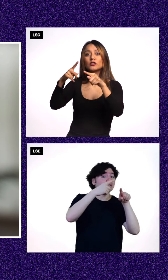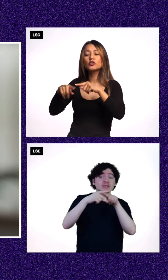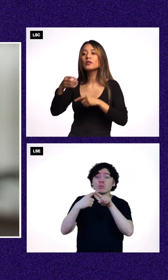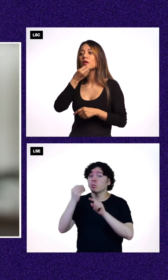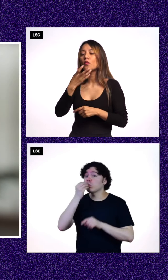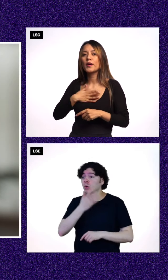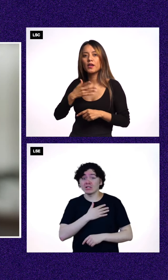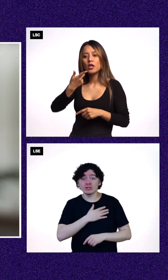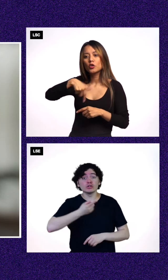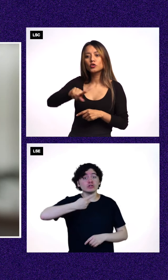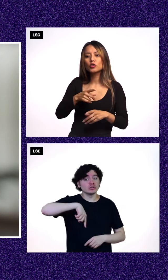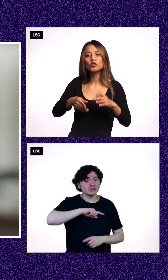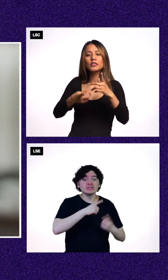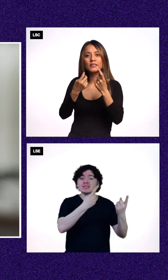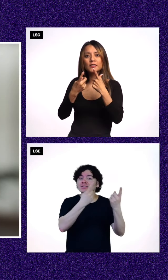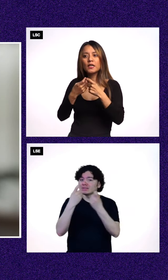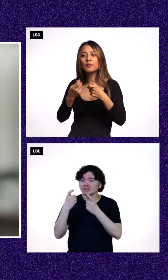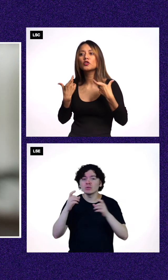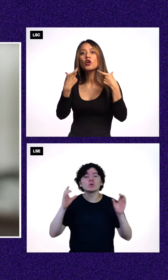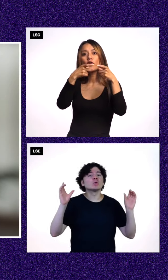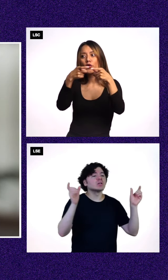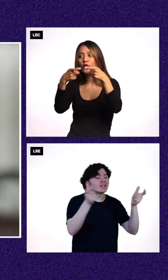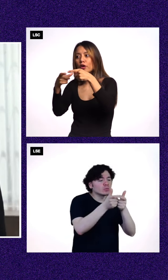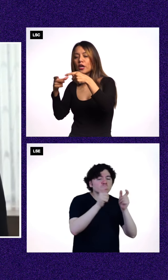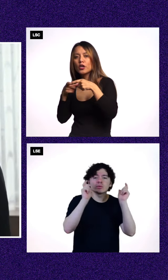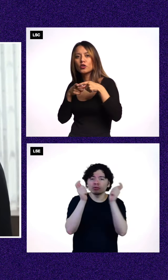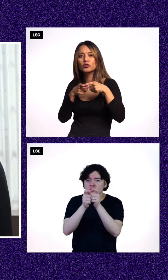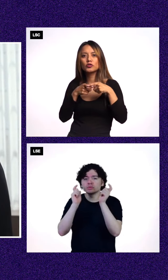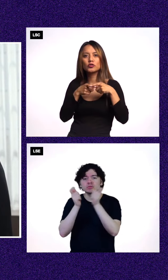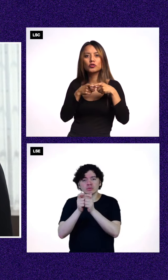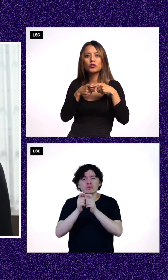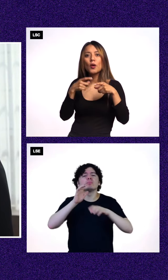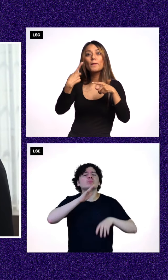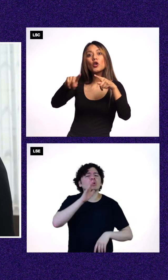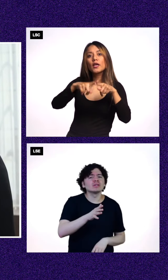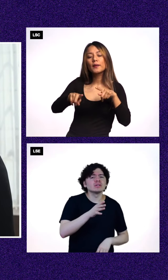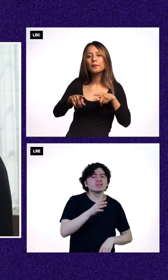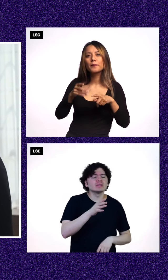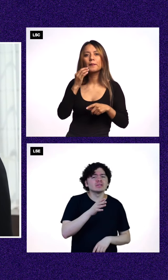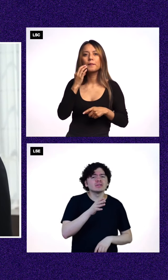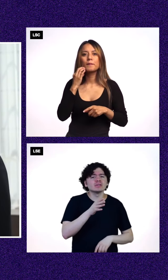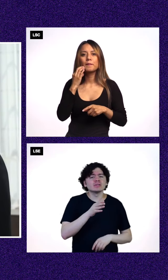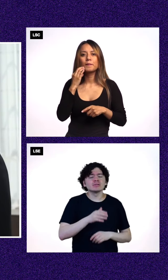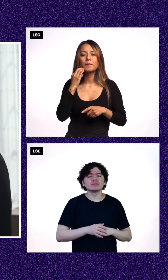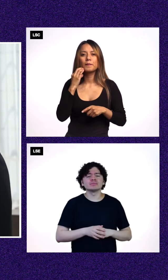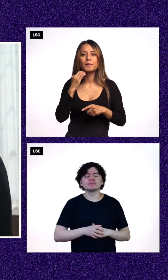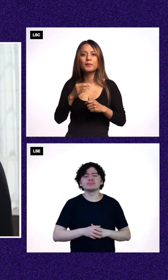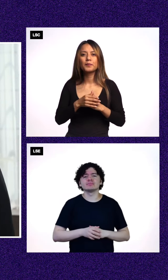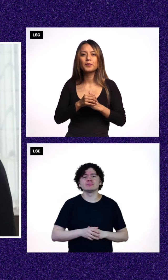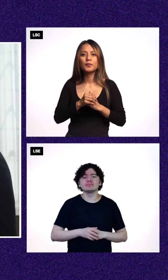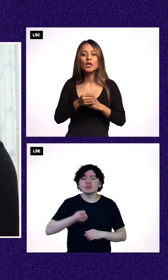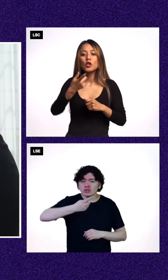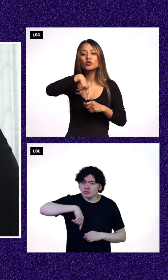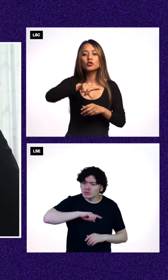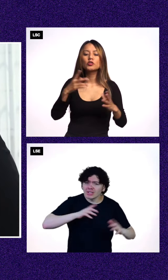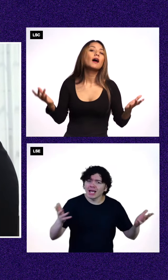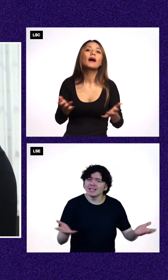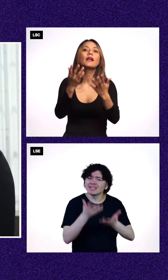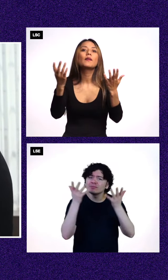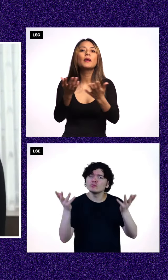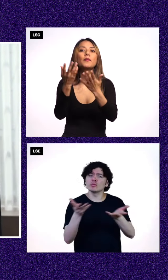de congregarnos como acostumbran a hacer algunos. ¿Por qué? Porque escuchad esto. Sino animémonos unos